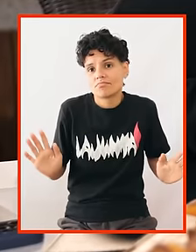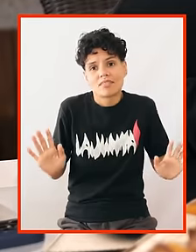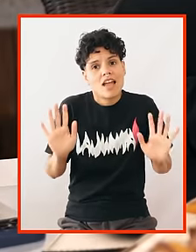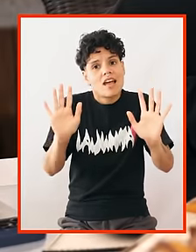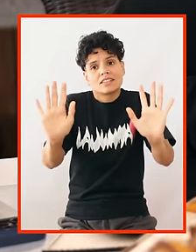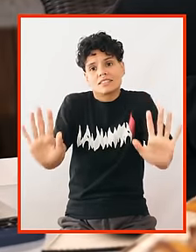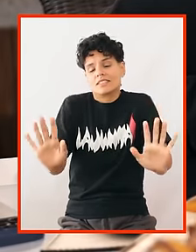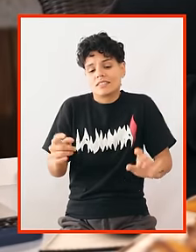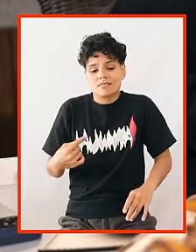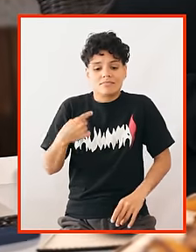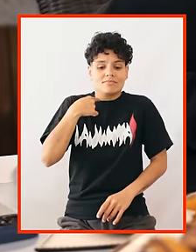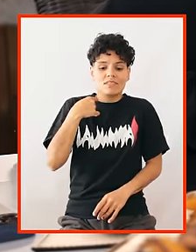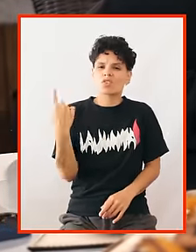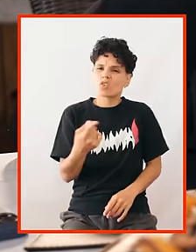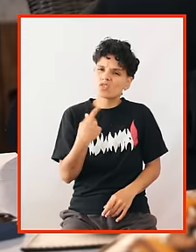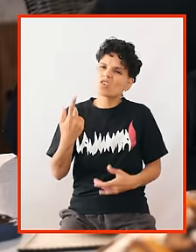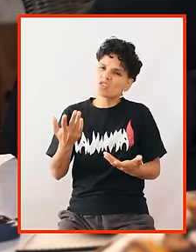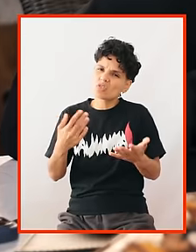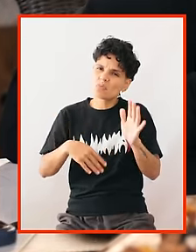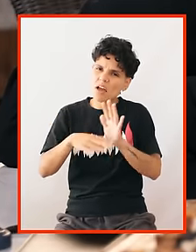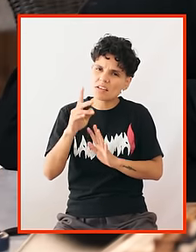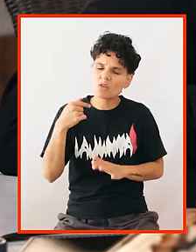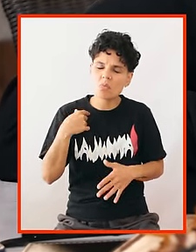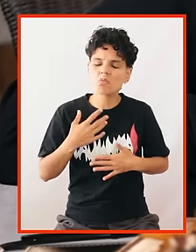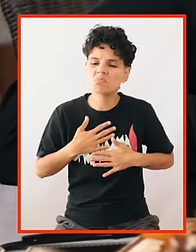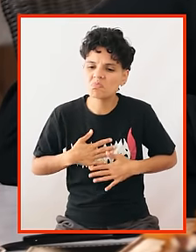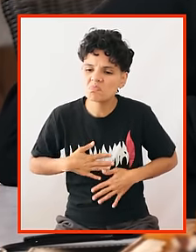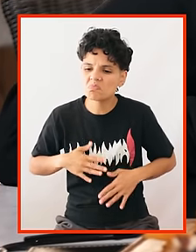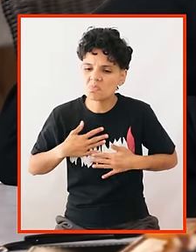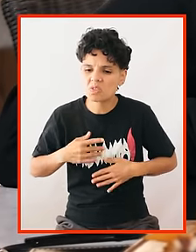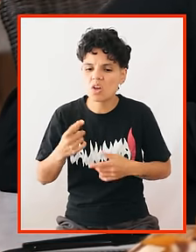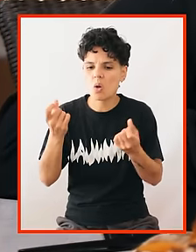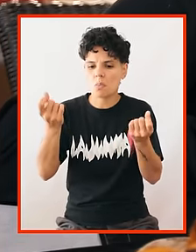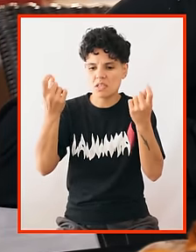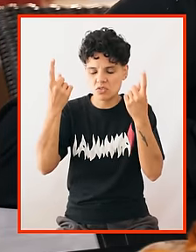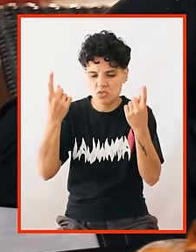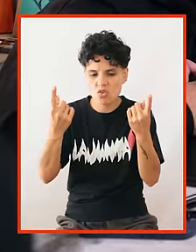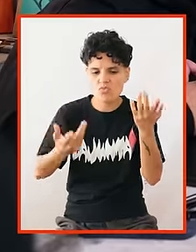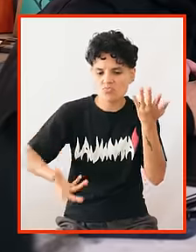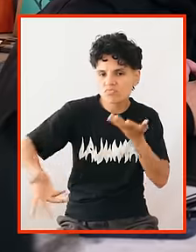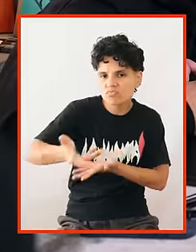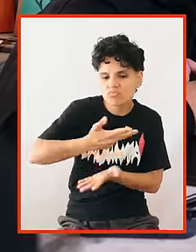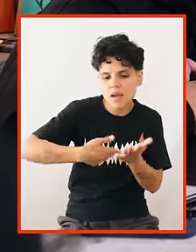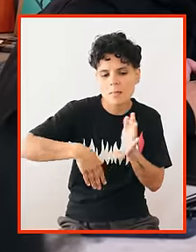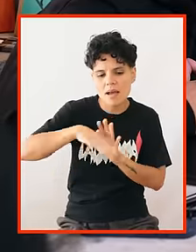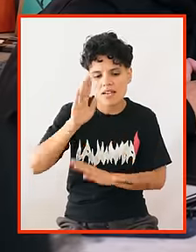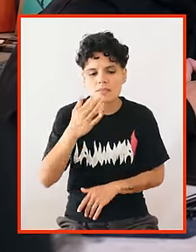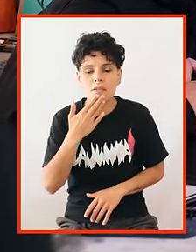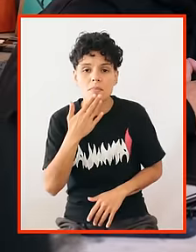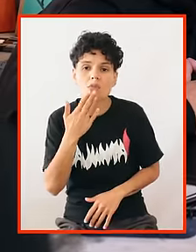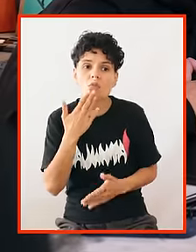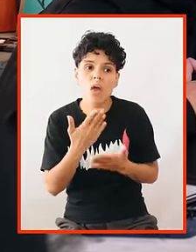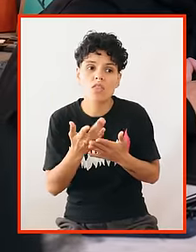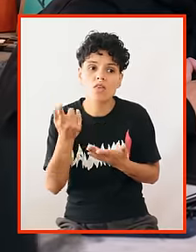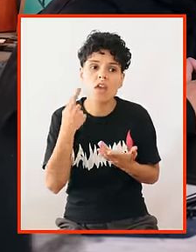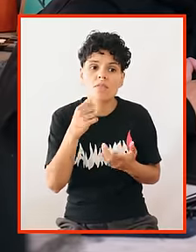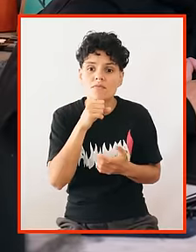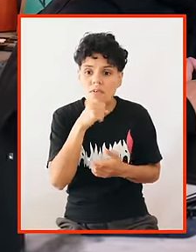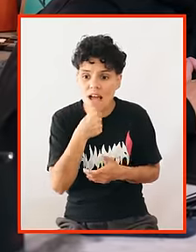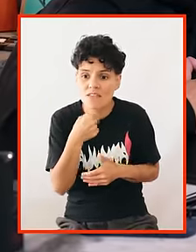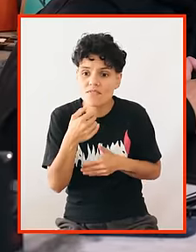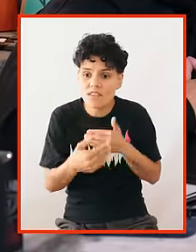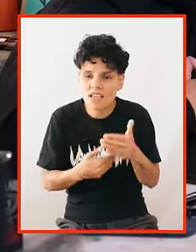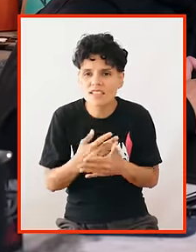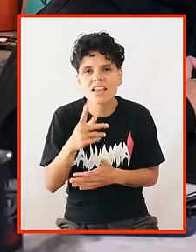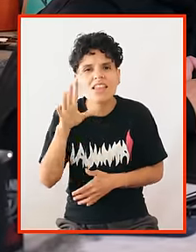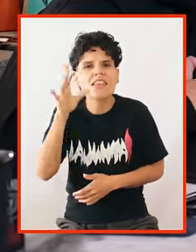Nosotros en general tenemos más puesto como el foco... No hay más comprensión, no hay nada. Ustedes siguen... Es que a medida que uno también envejece ya empieza a